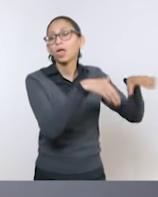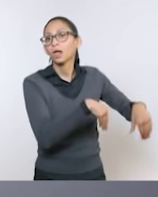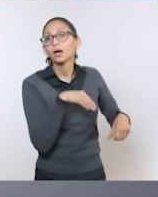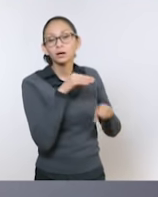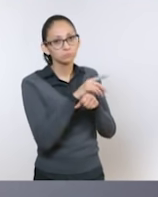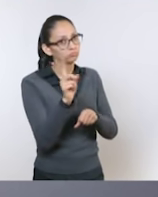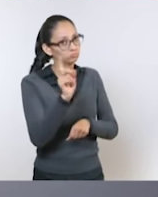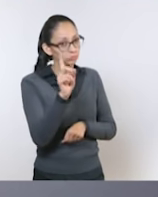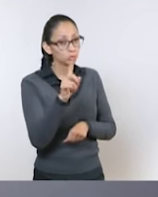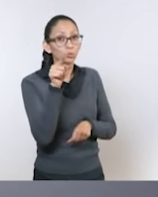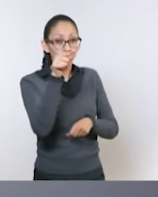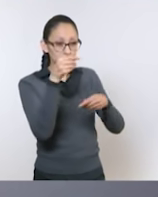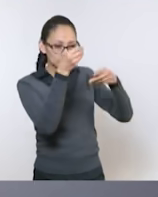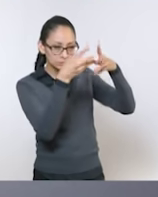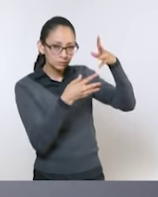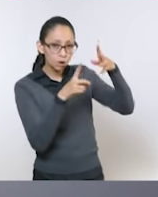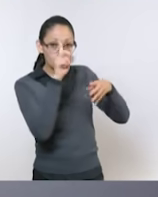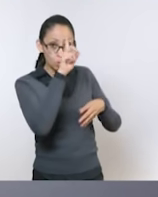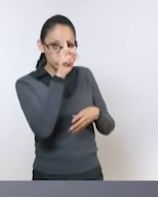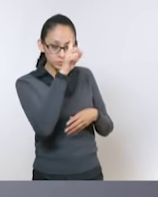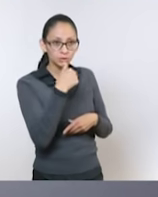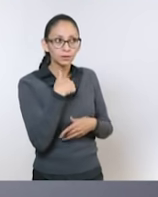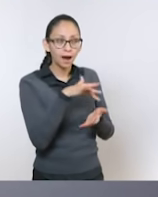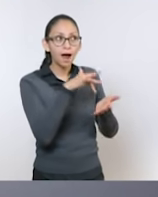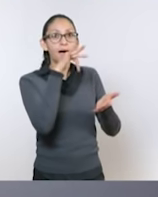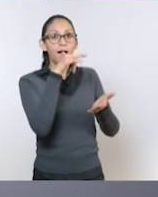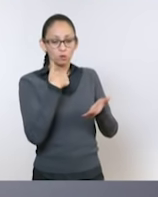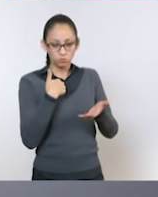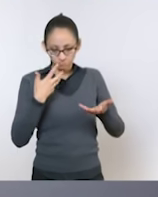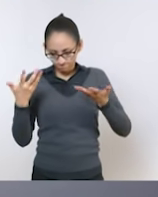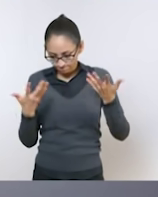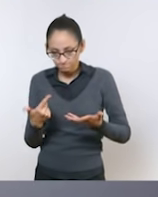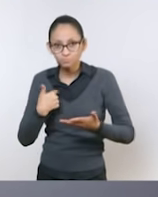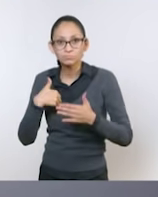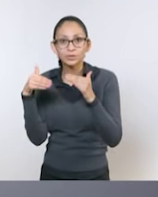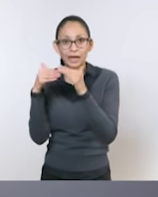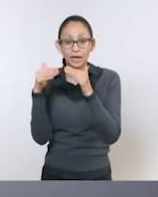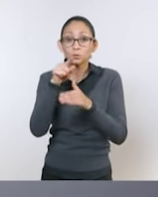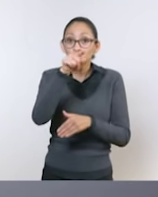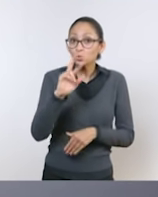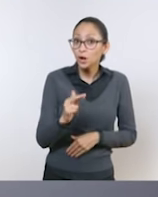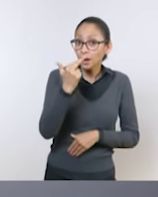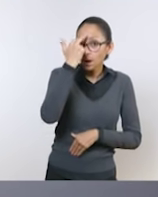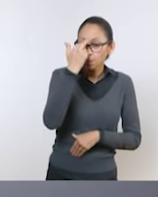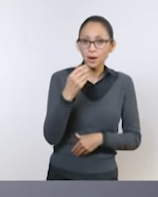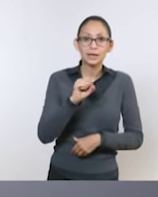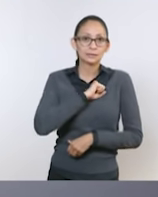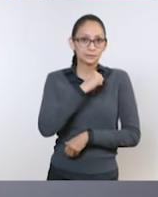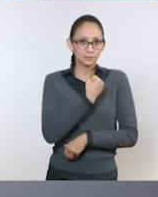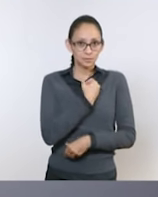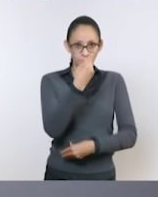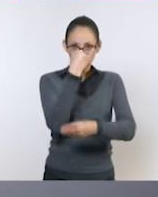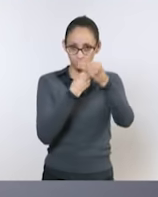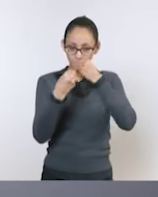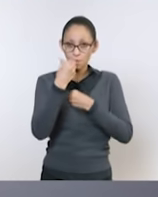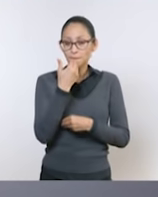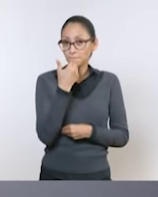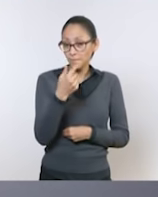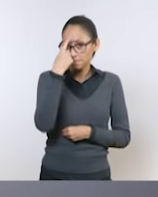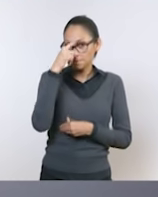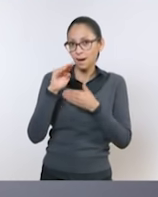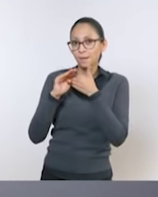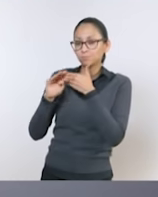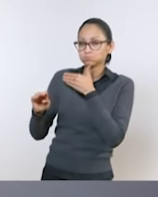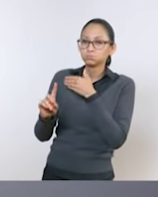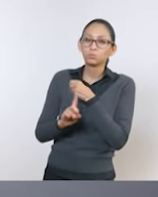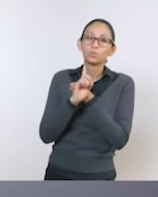las escuchamos y no las ponemos en práctica. Así que pon en práctica todas estas recomendaciones. Recuerda llevar una alimentación